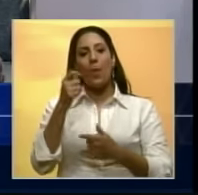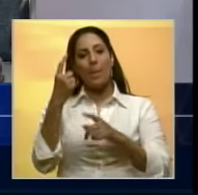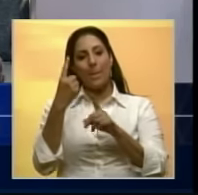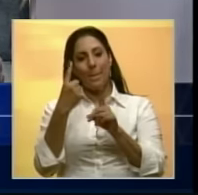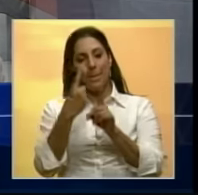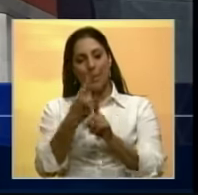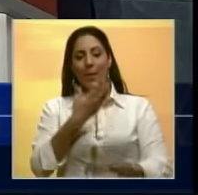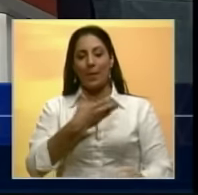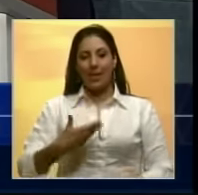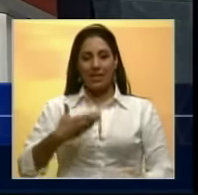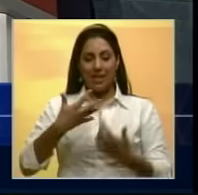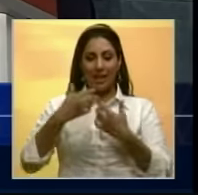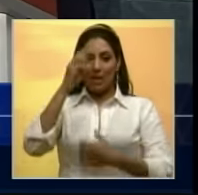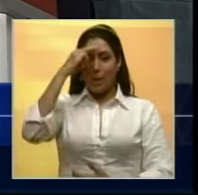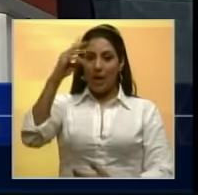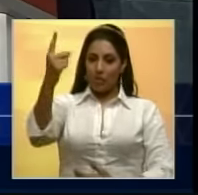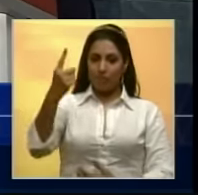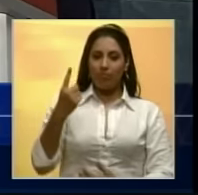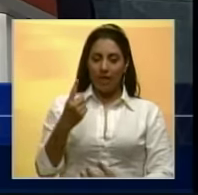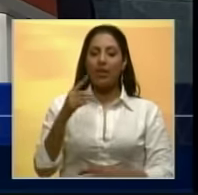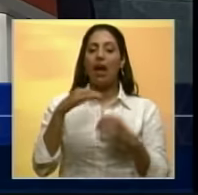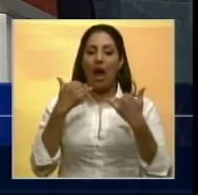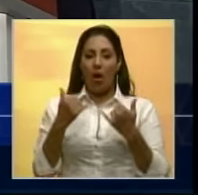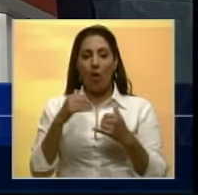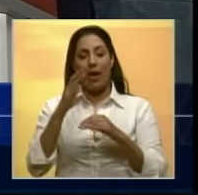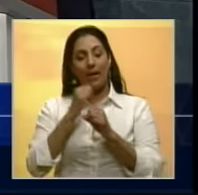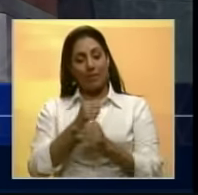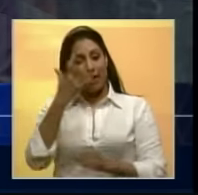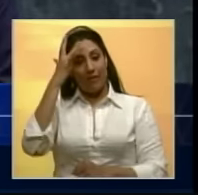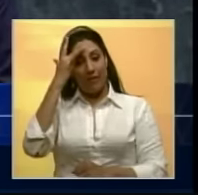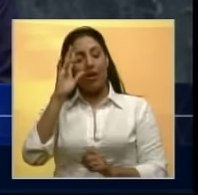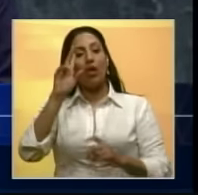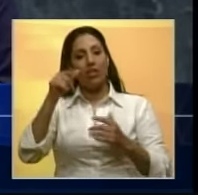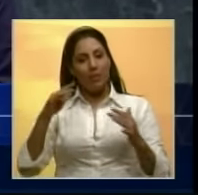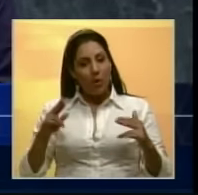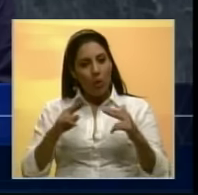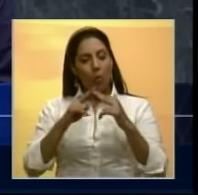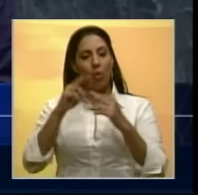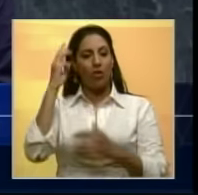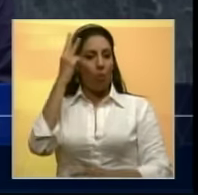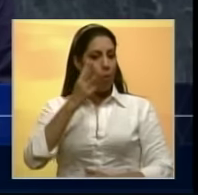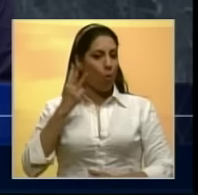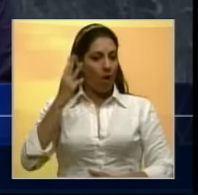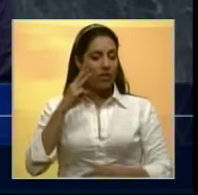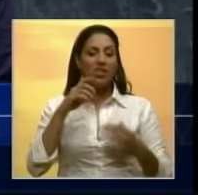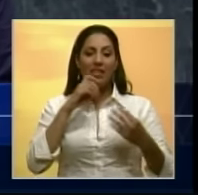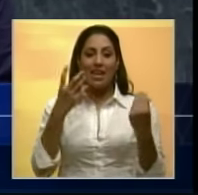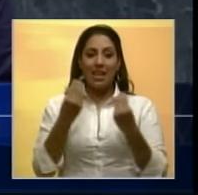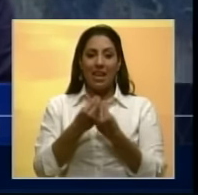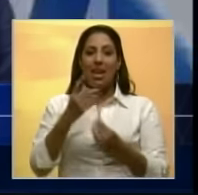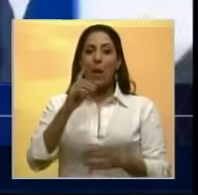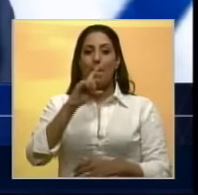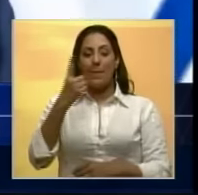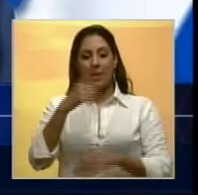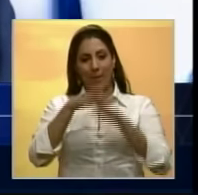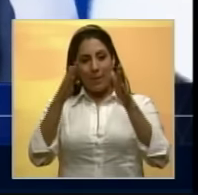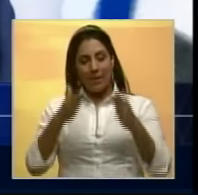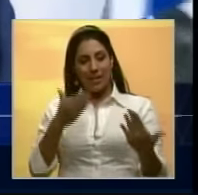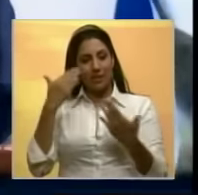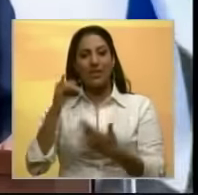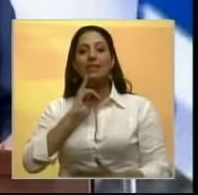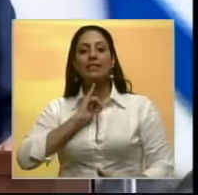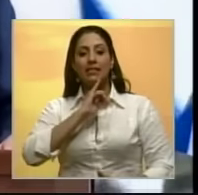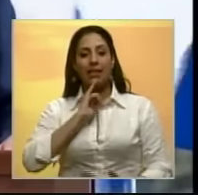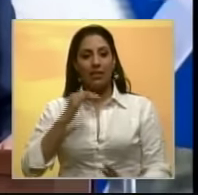homólogo mexicano Enrique Peña Nieto y se espera que en febrero sostenga un encuentro también en Washington con el primer ministro israelí